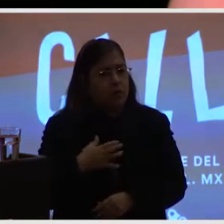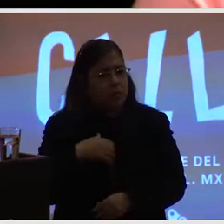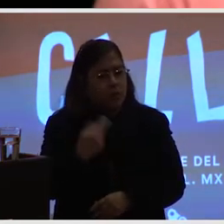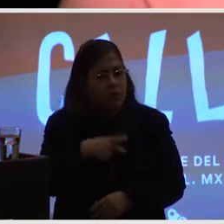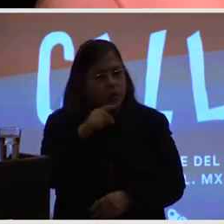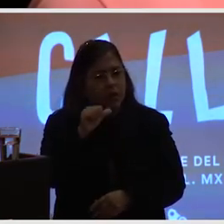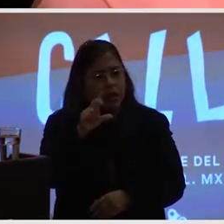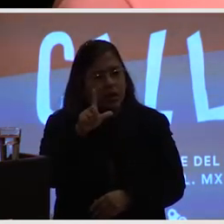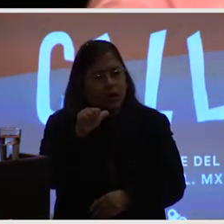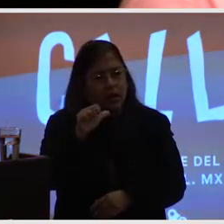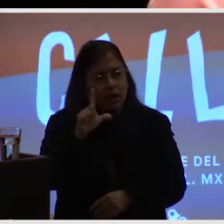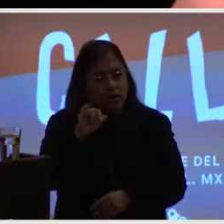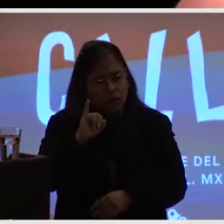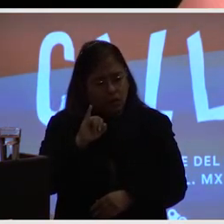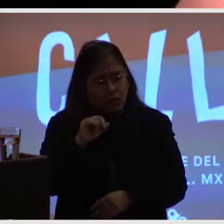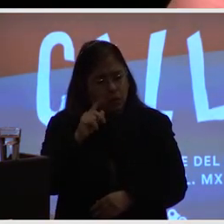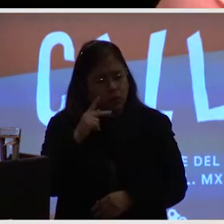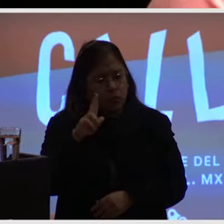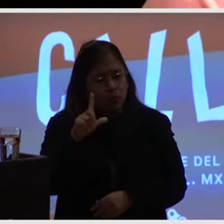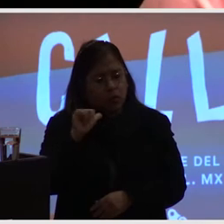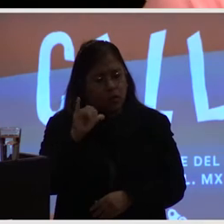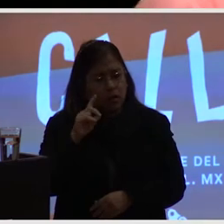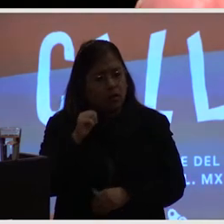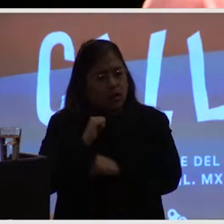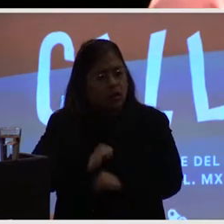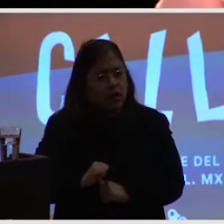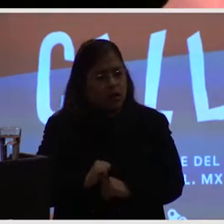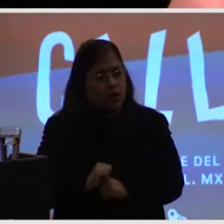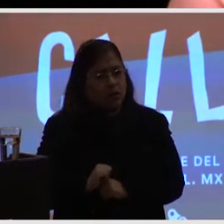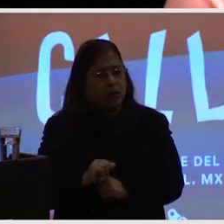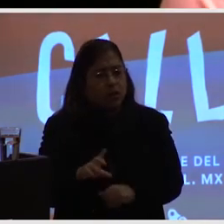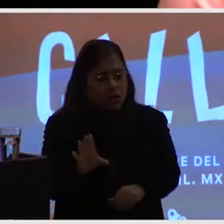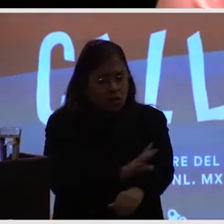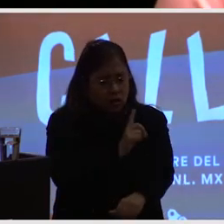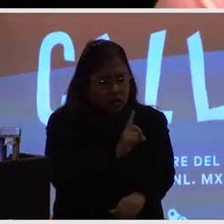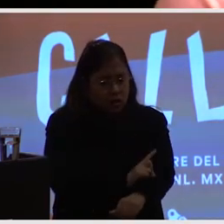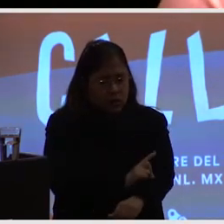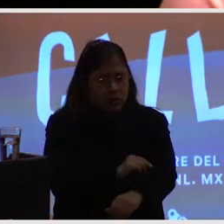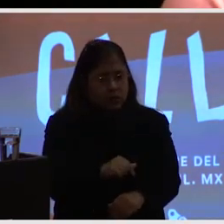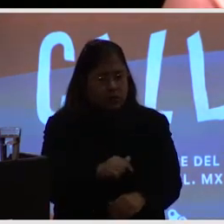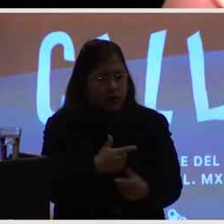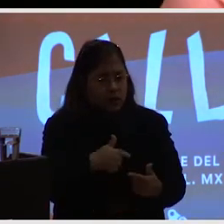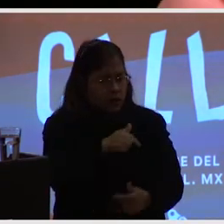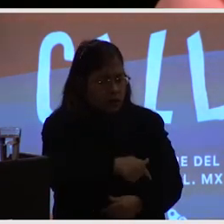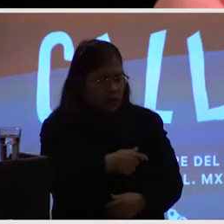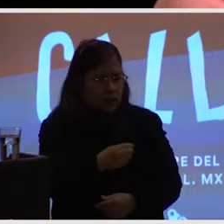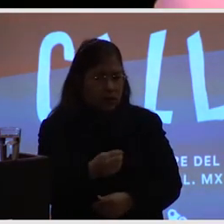soy integrante de pueblos y clero y en este caso me tocó estar en la coordinación general de este evento